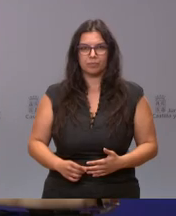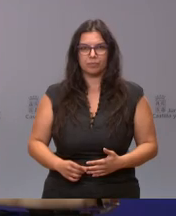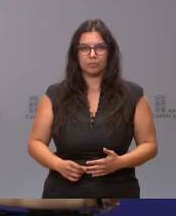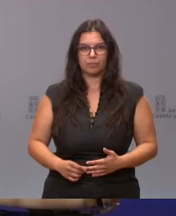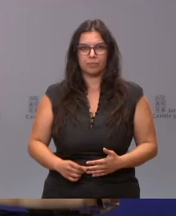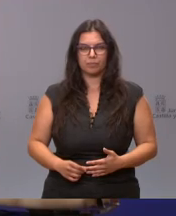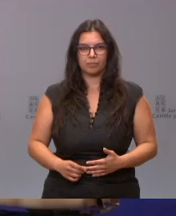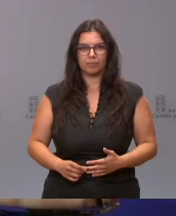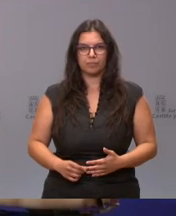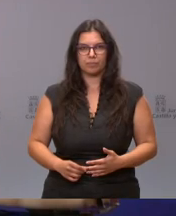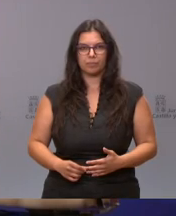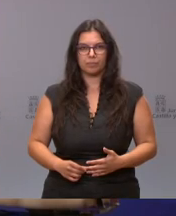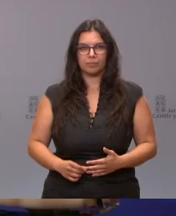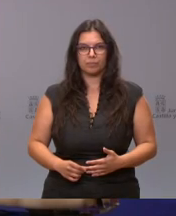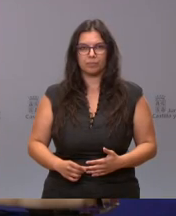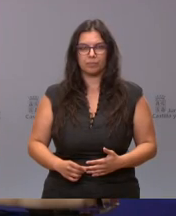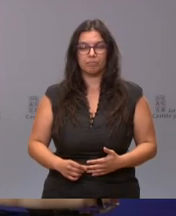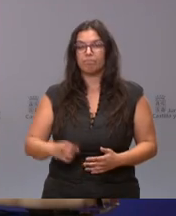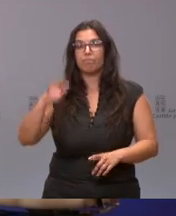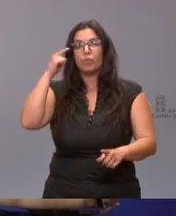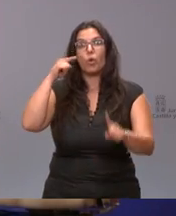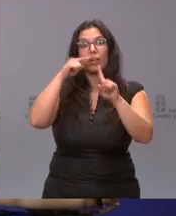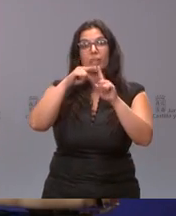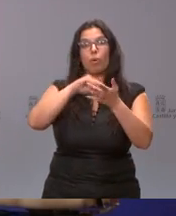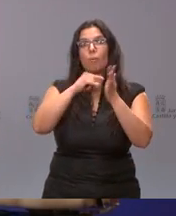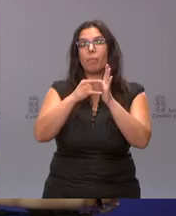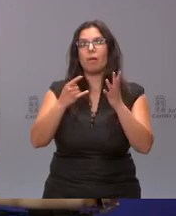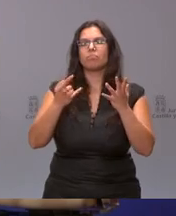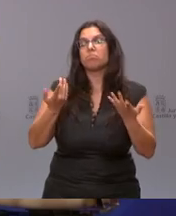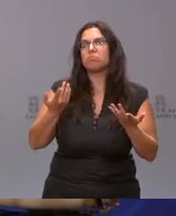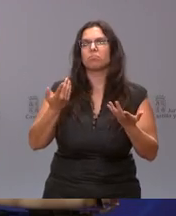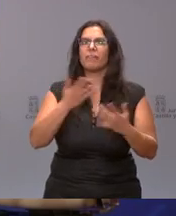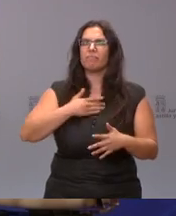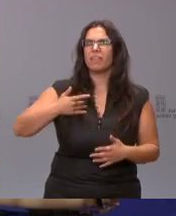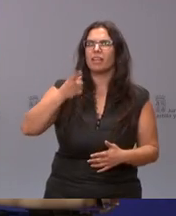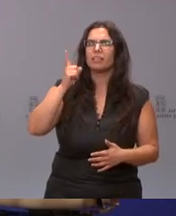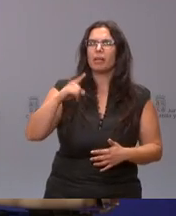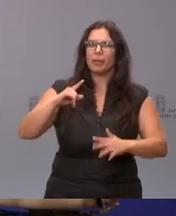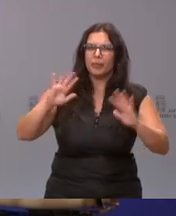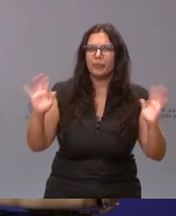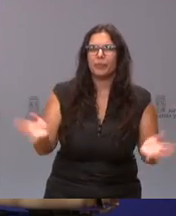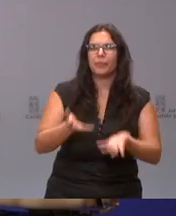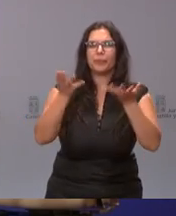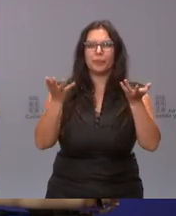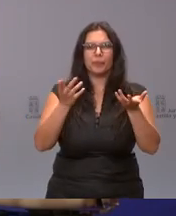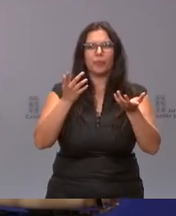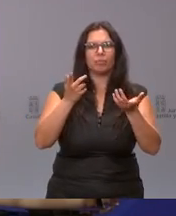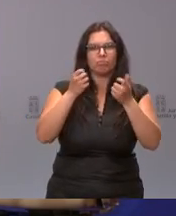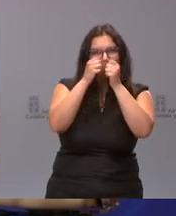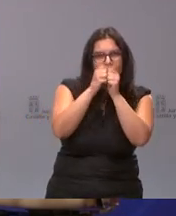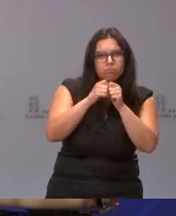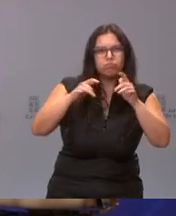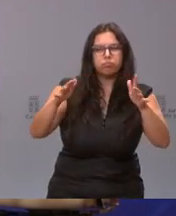de nuestra región. Los objetivos de este plan buscan también impulsar, promover y facilitar la atracción